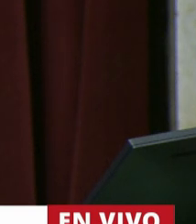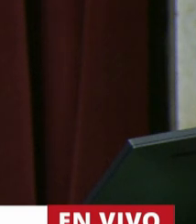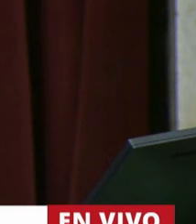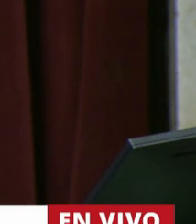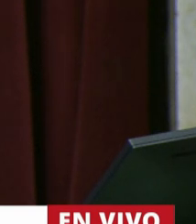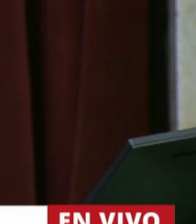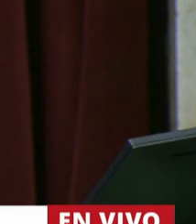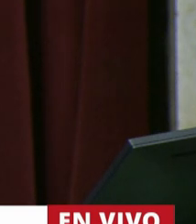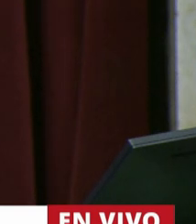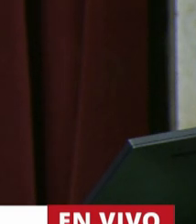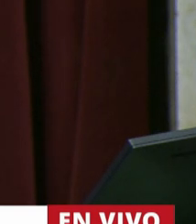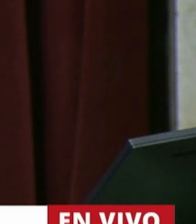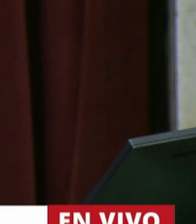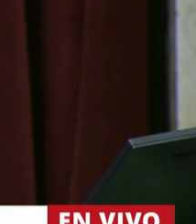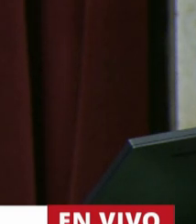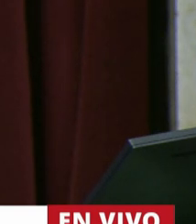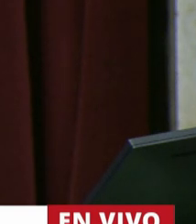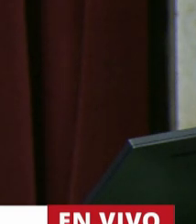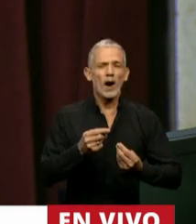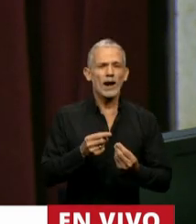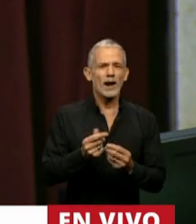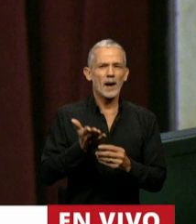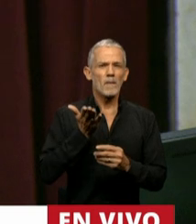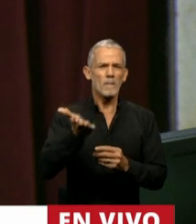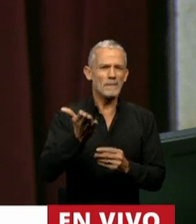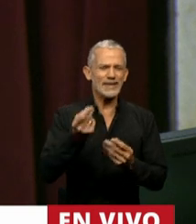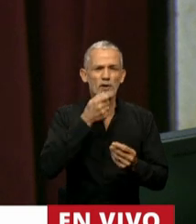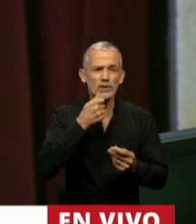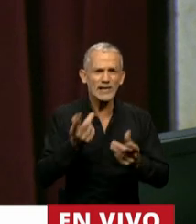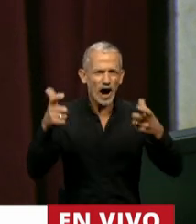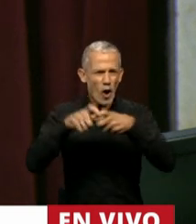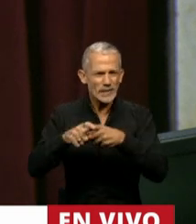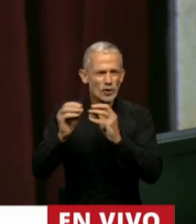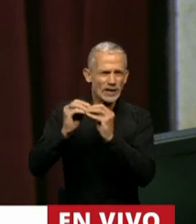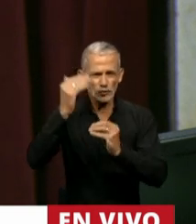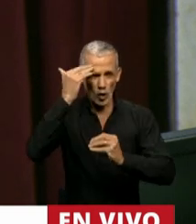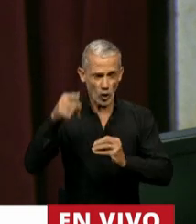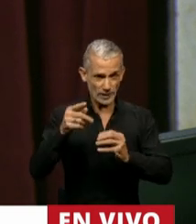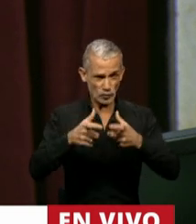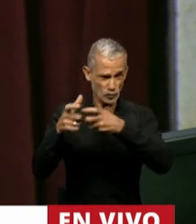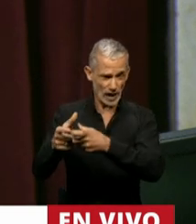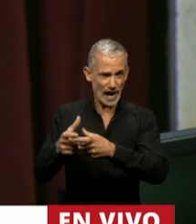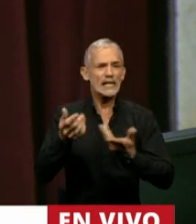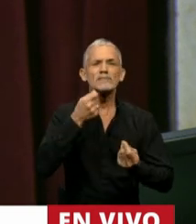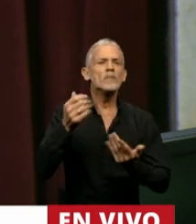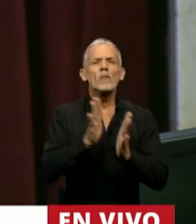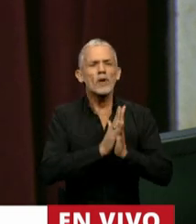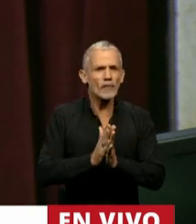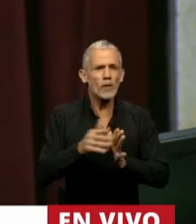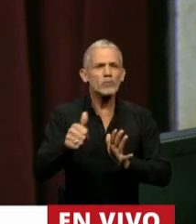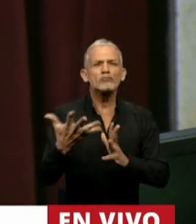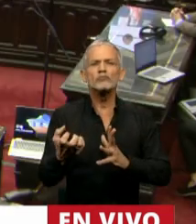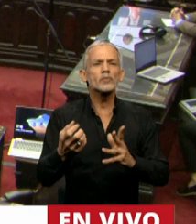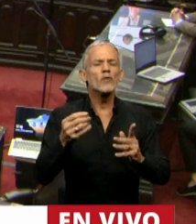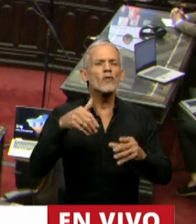camaño para poner en tratamiento la moción de la diputada sile en la comisión de asuntos constitucionales sírvanse marcar